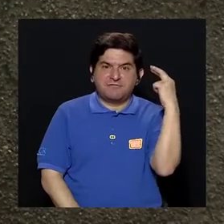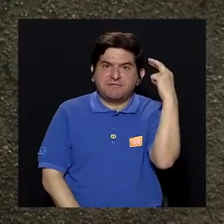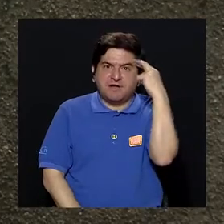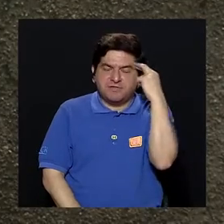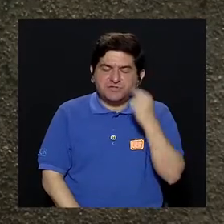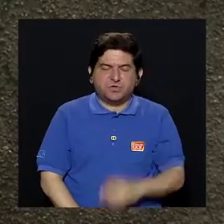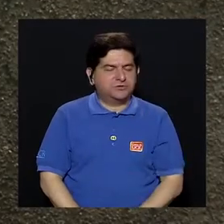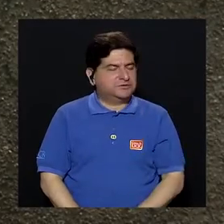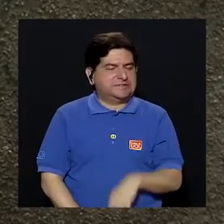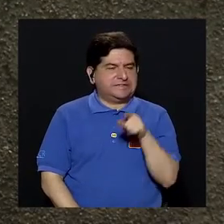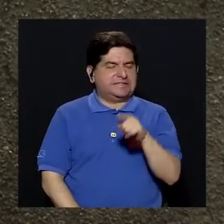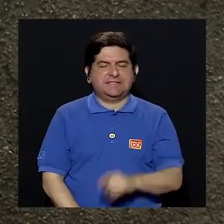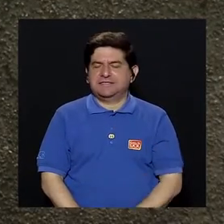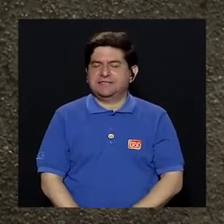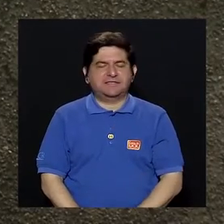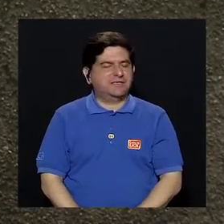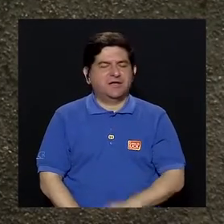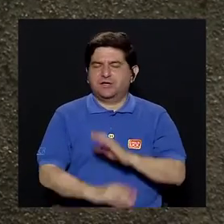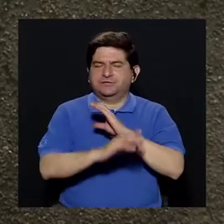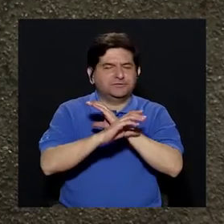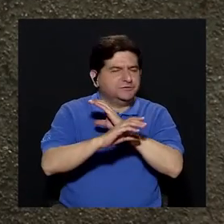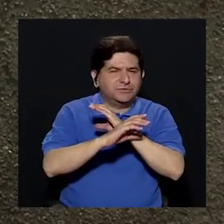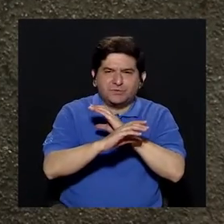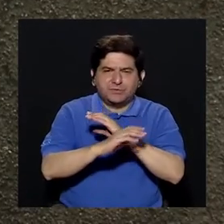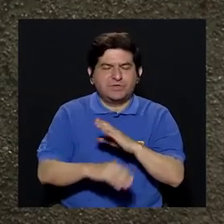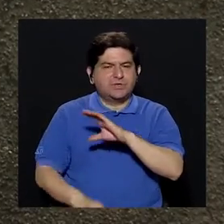derivan de una imprudencia o de